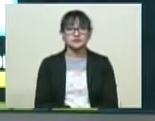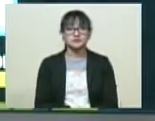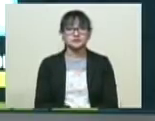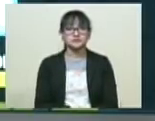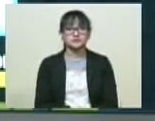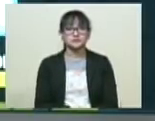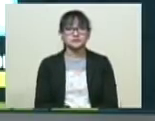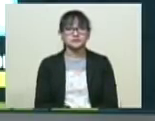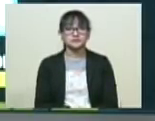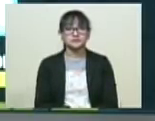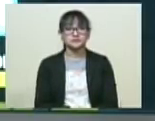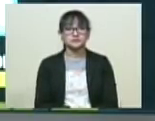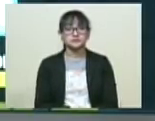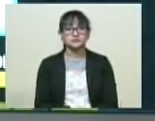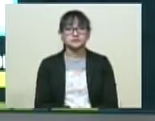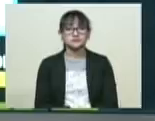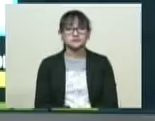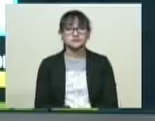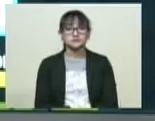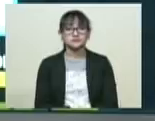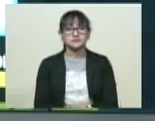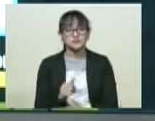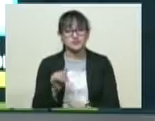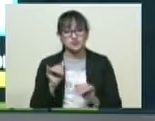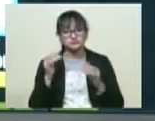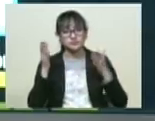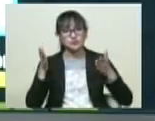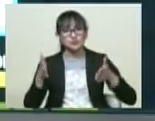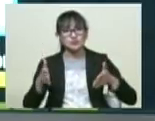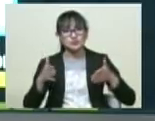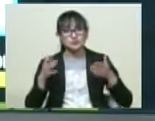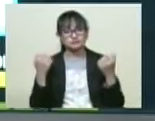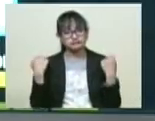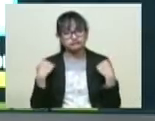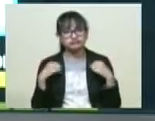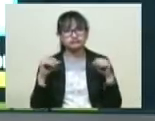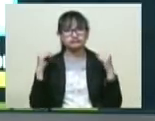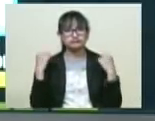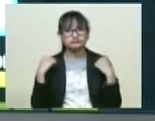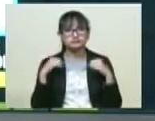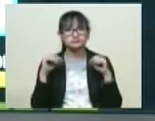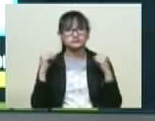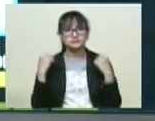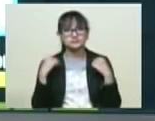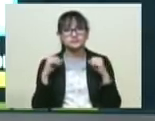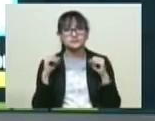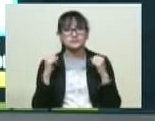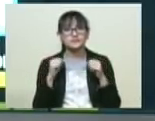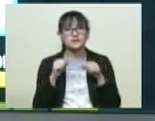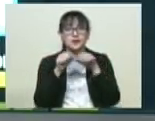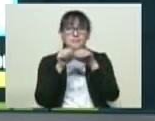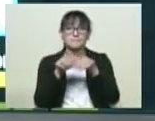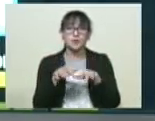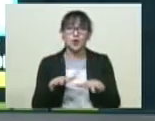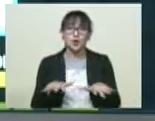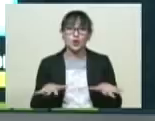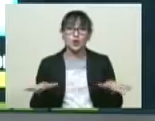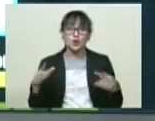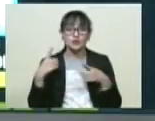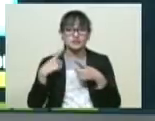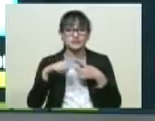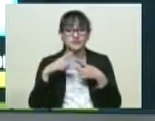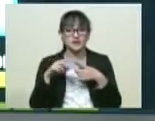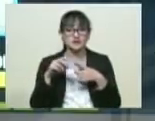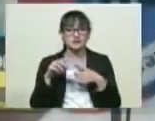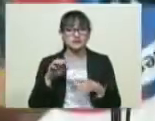quien estaban recibiendo inducción y entrenamiento para desplegarlo por diferentes regiones del